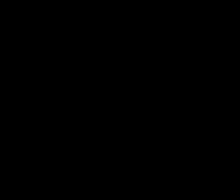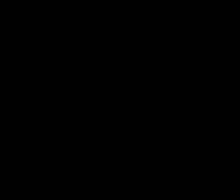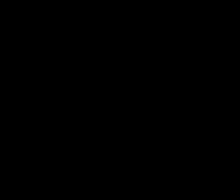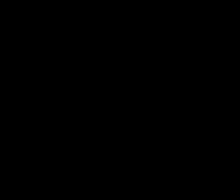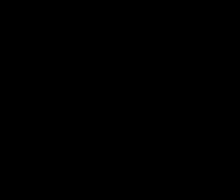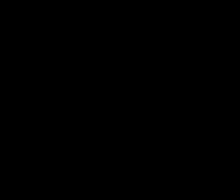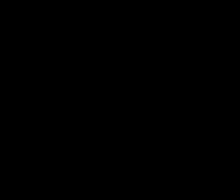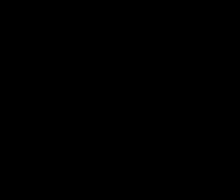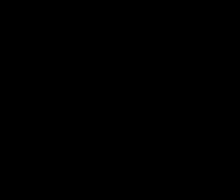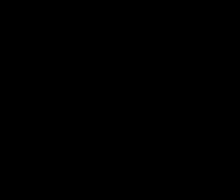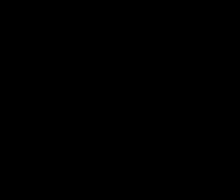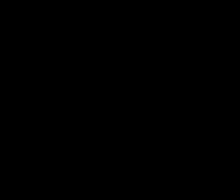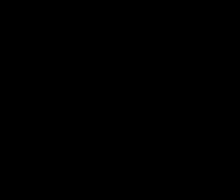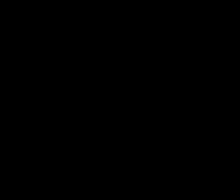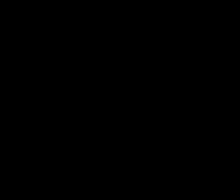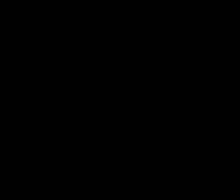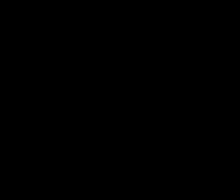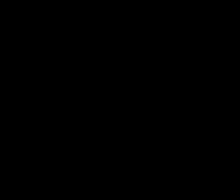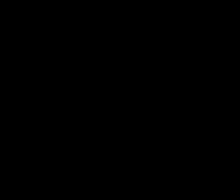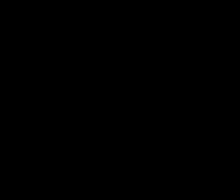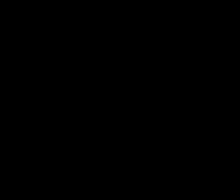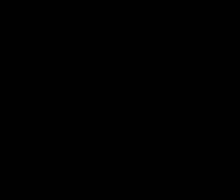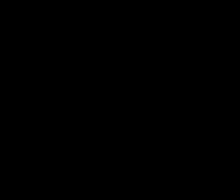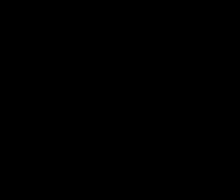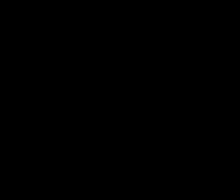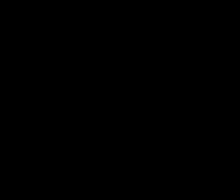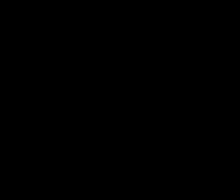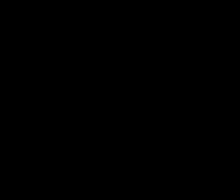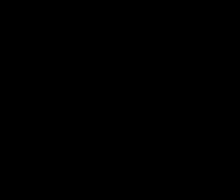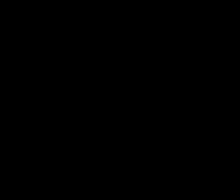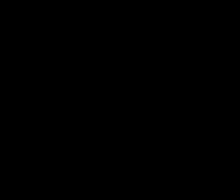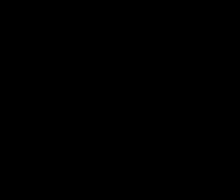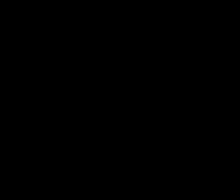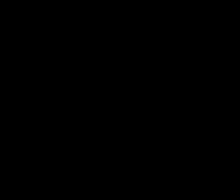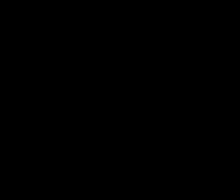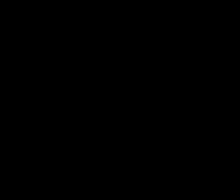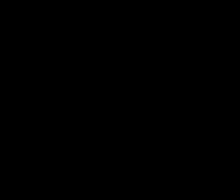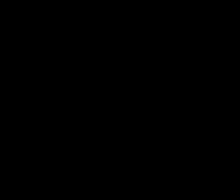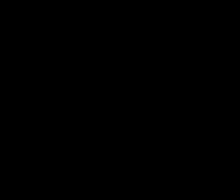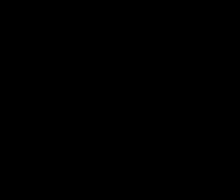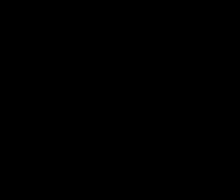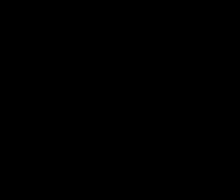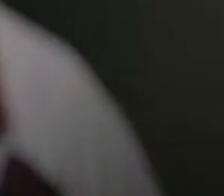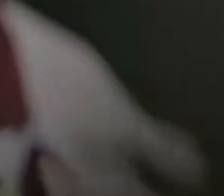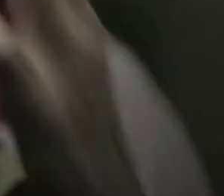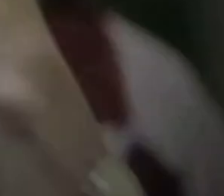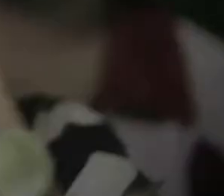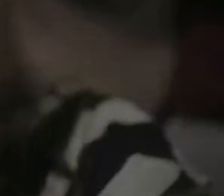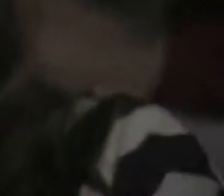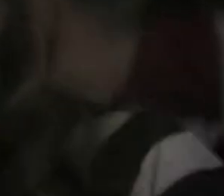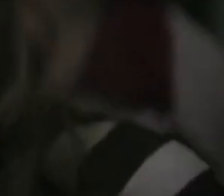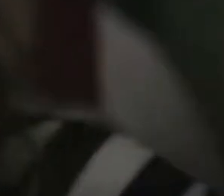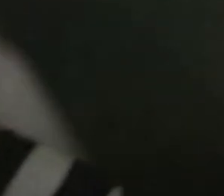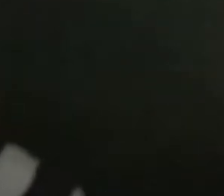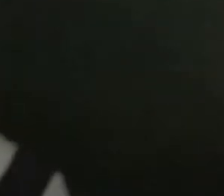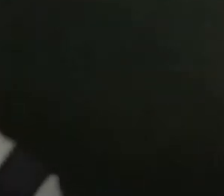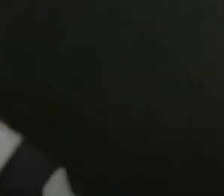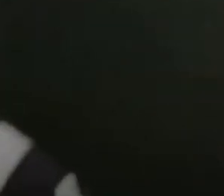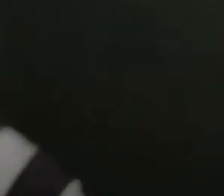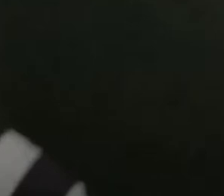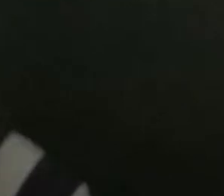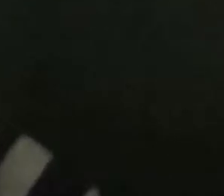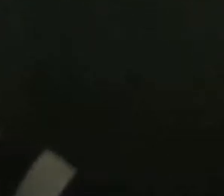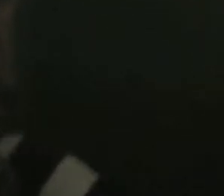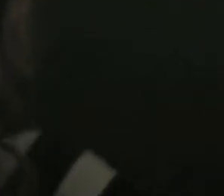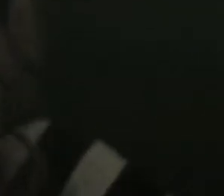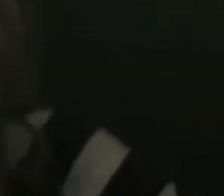Entonces, Coco, ajá, va a salir, vea, va a salir de acá y va a entrar, así, y va a presentarse. Ay. Ok, y va a decir,